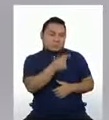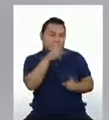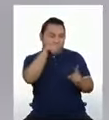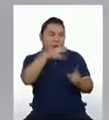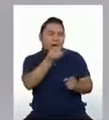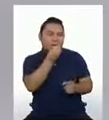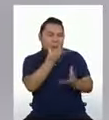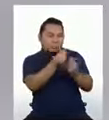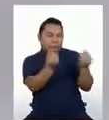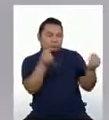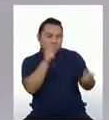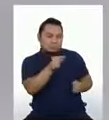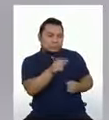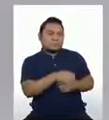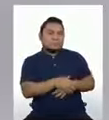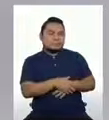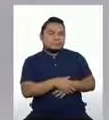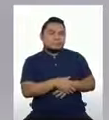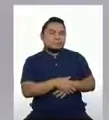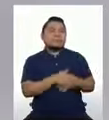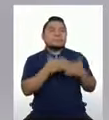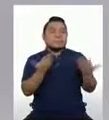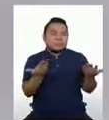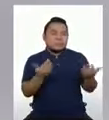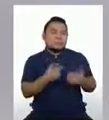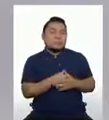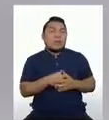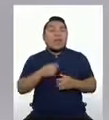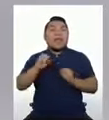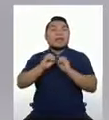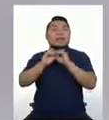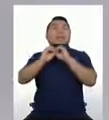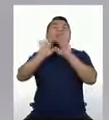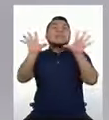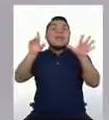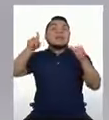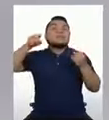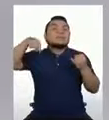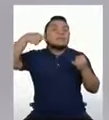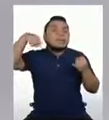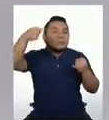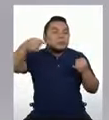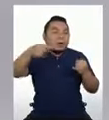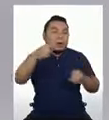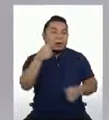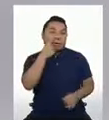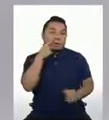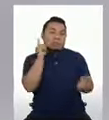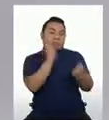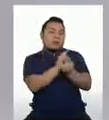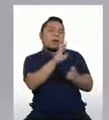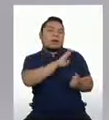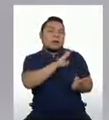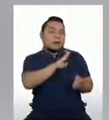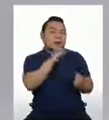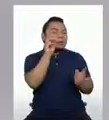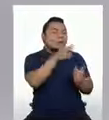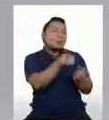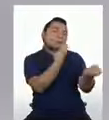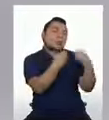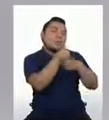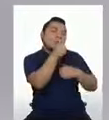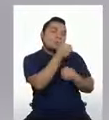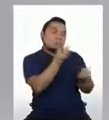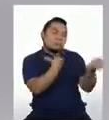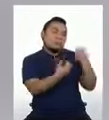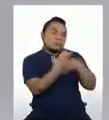y tenían mucha comida. Continuando sería, días después, el mal amigo engaña al hombre para que le diga su secreto